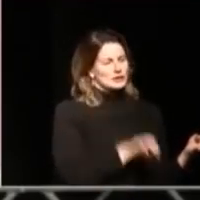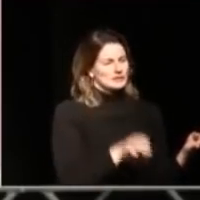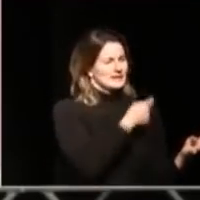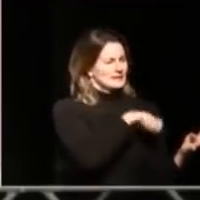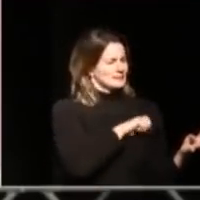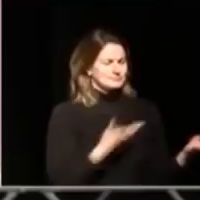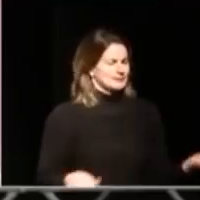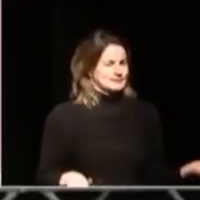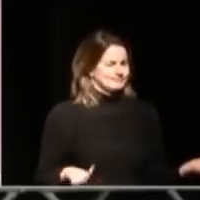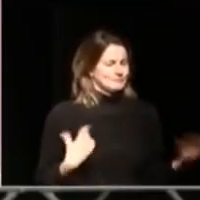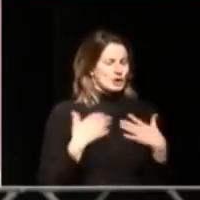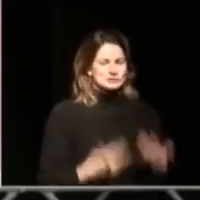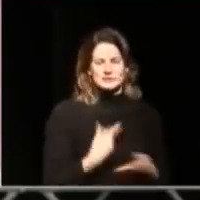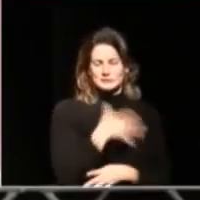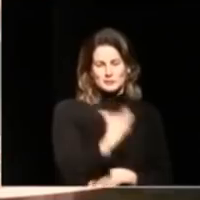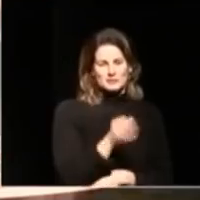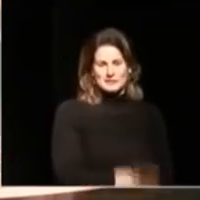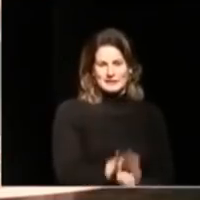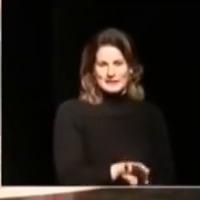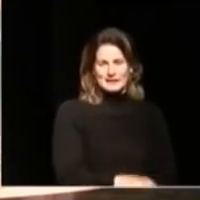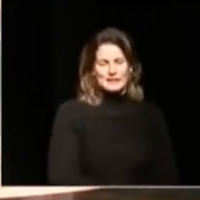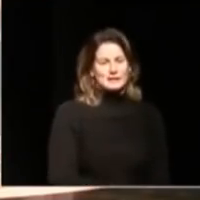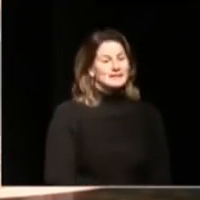España. Y ese monarca...